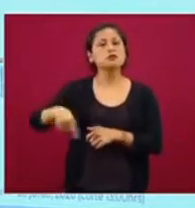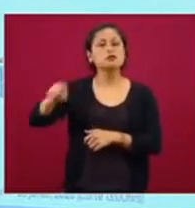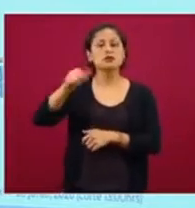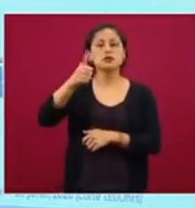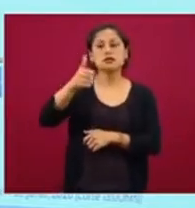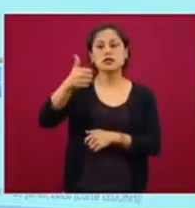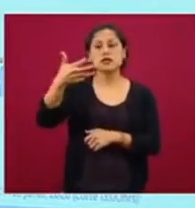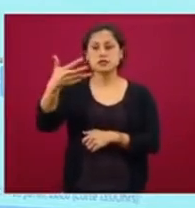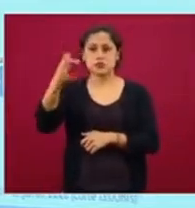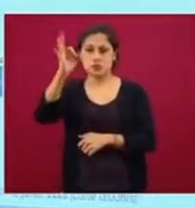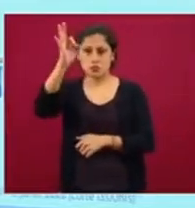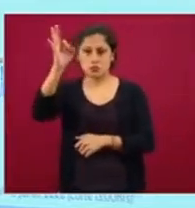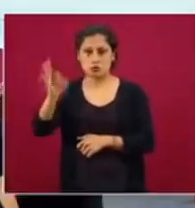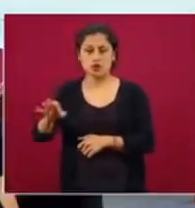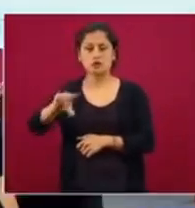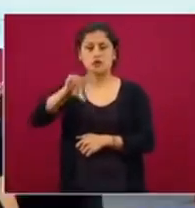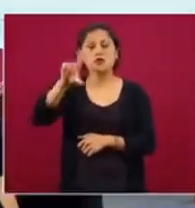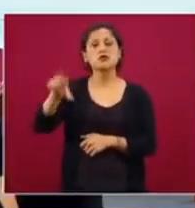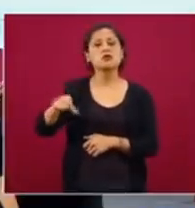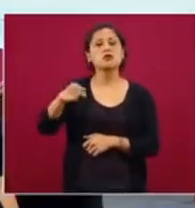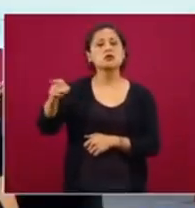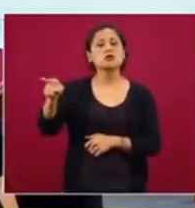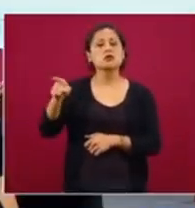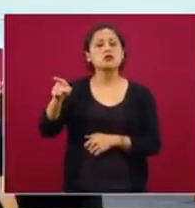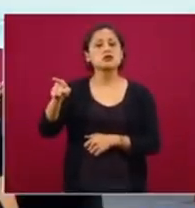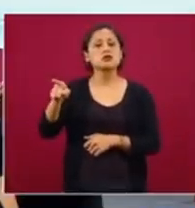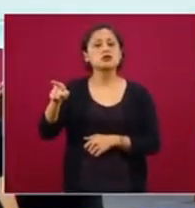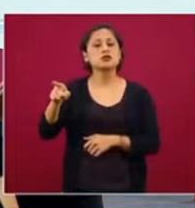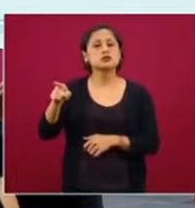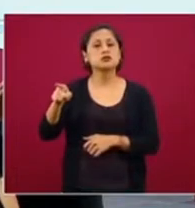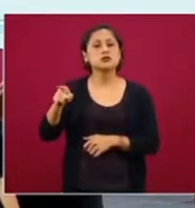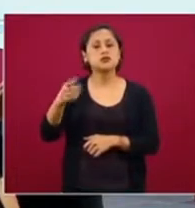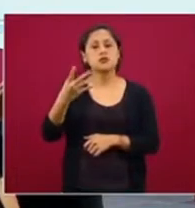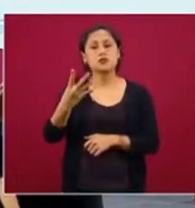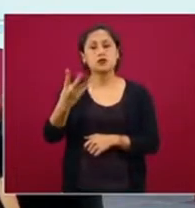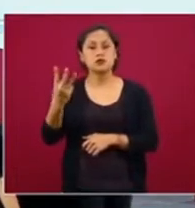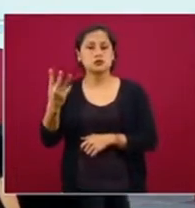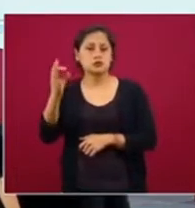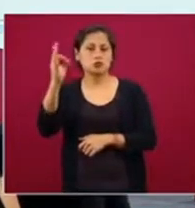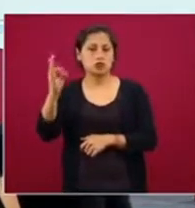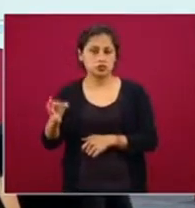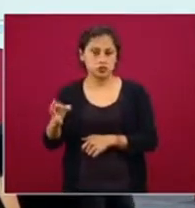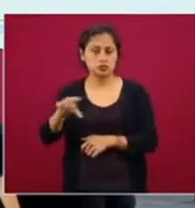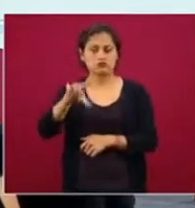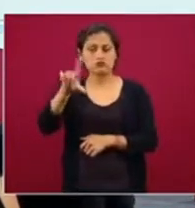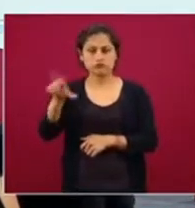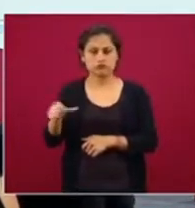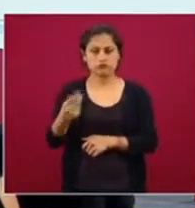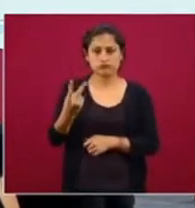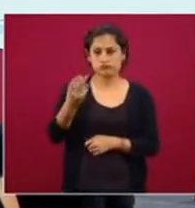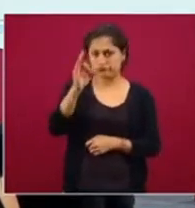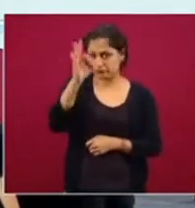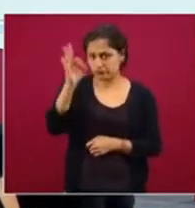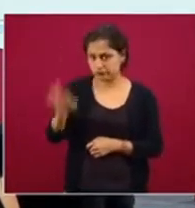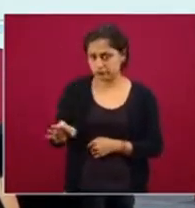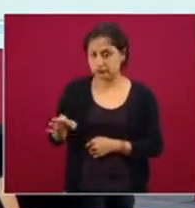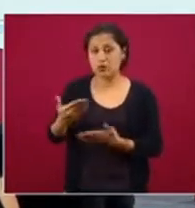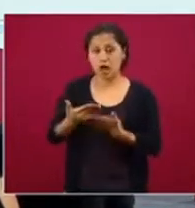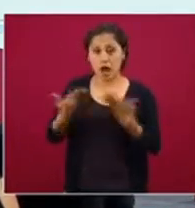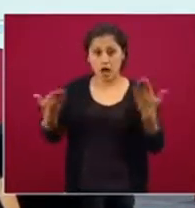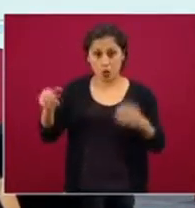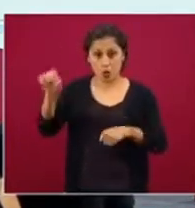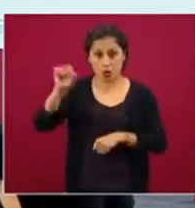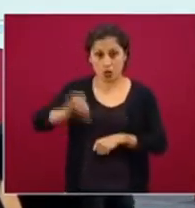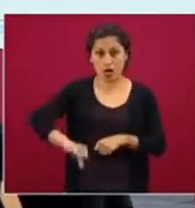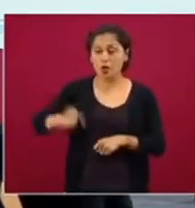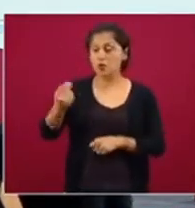o 5%, y luego empezaron a llegar a 4 o 3%, y luego a 2%, y hoy tenemos un